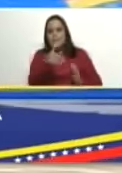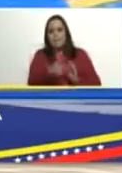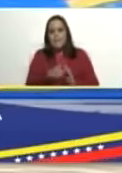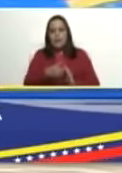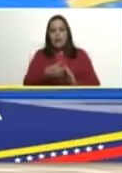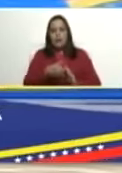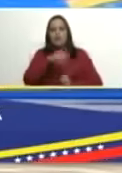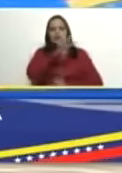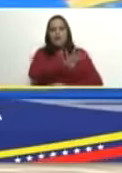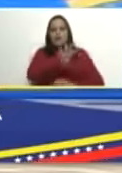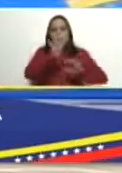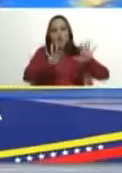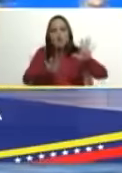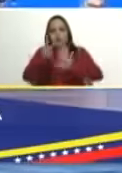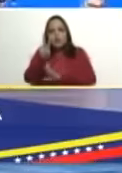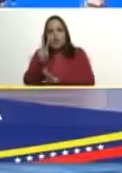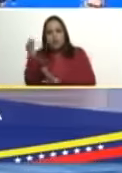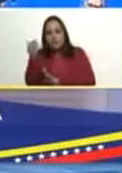1492 llegan las primeras naves,